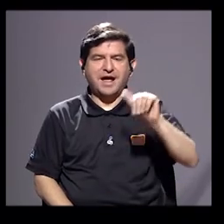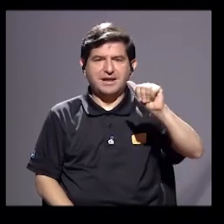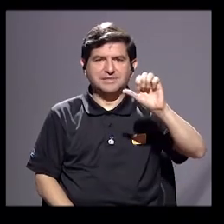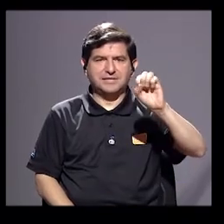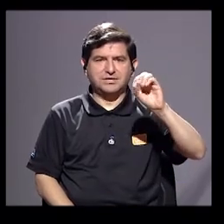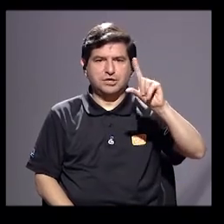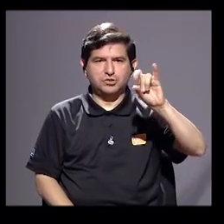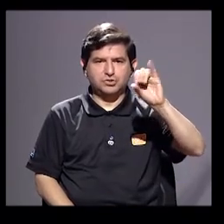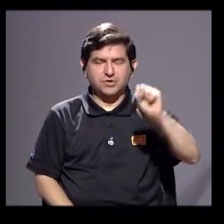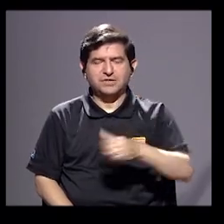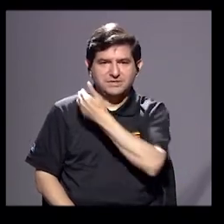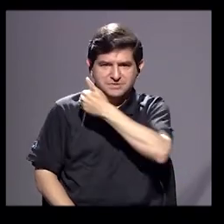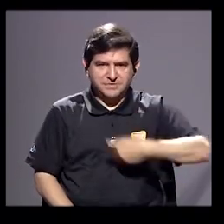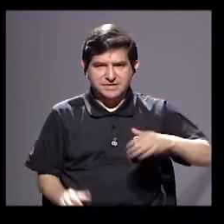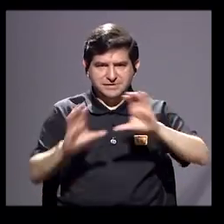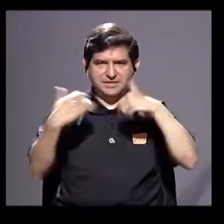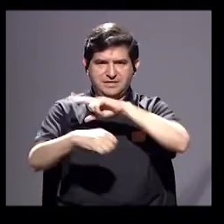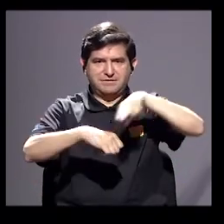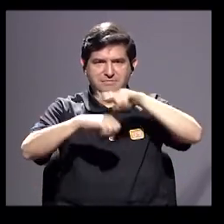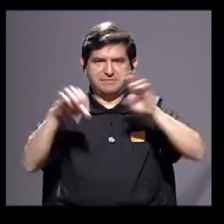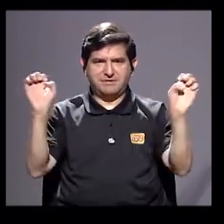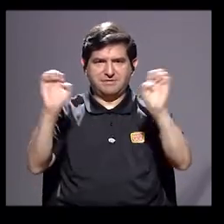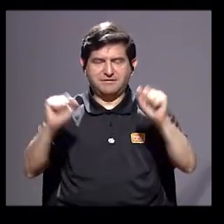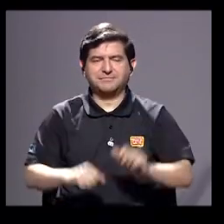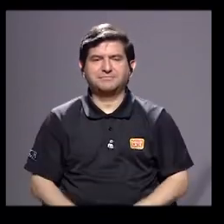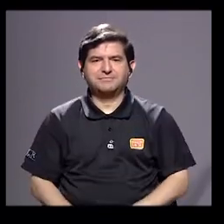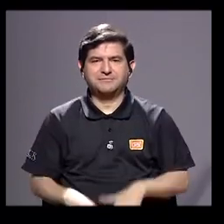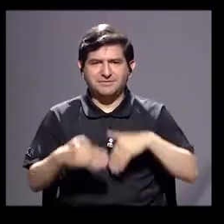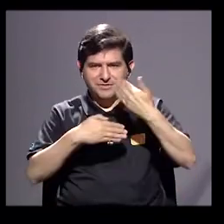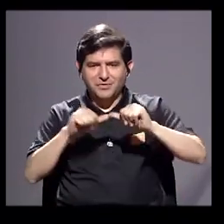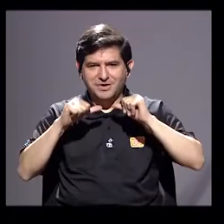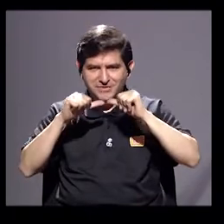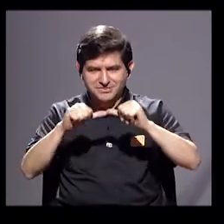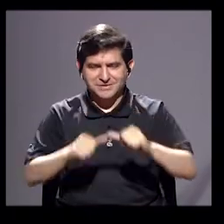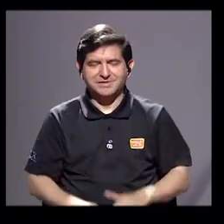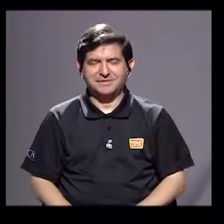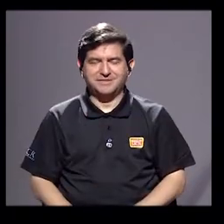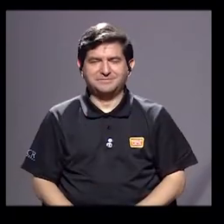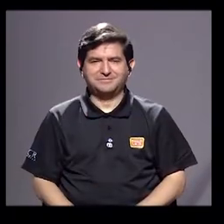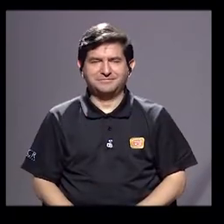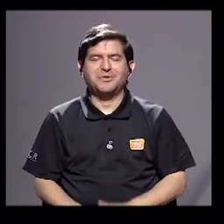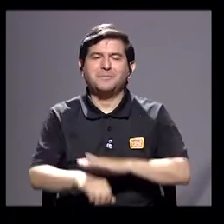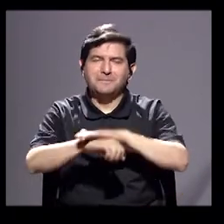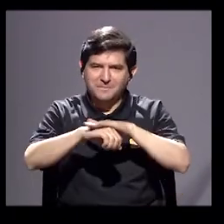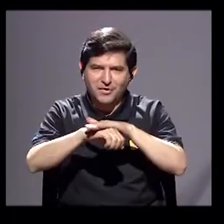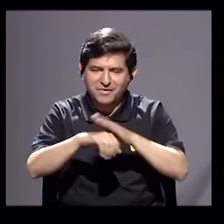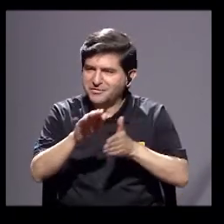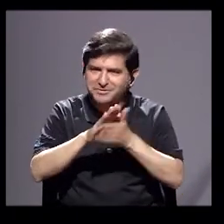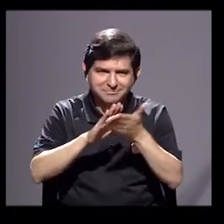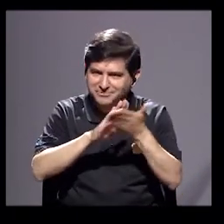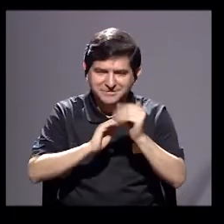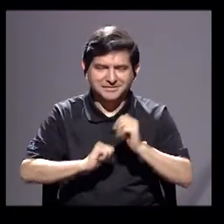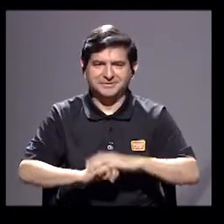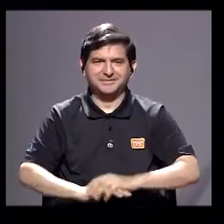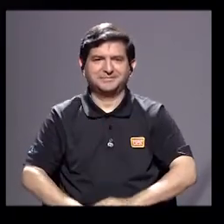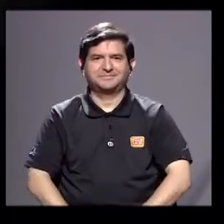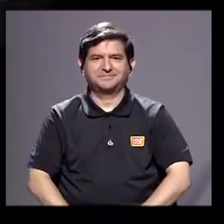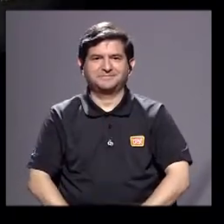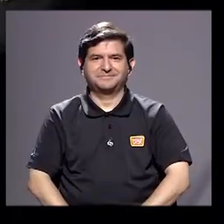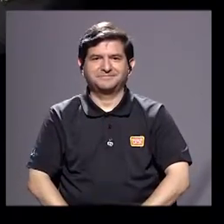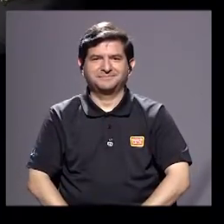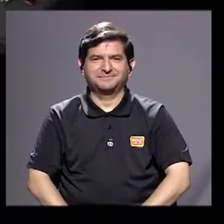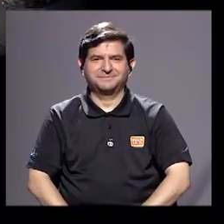solís presidente de la comisión nacional de emergencia ya casi regresamos a un bloque más así que por favor no le cambien